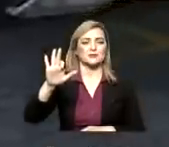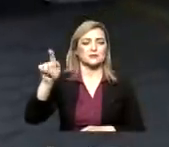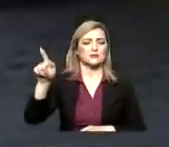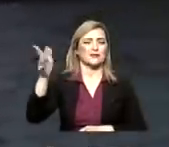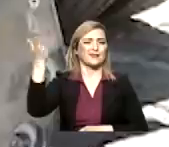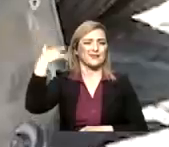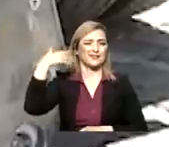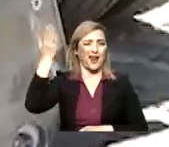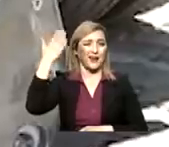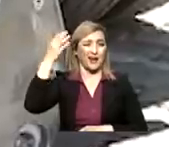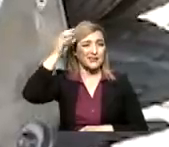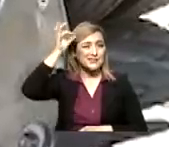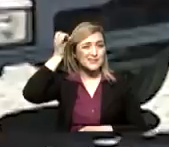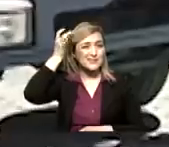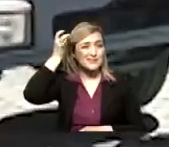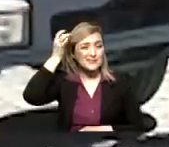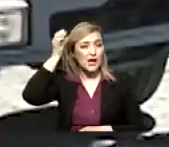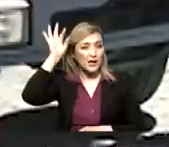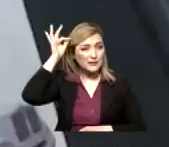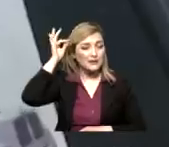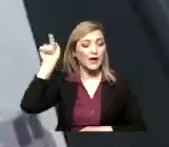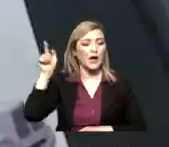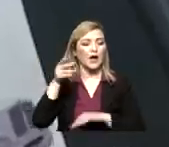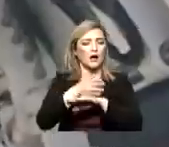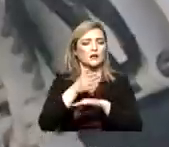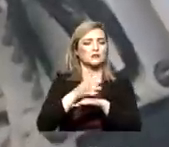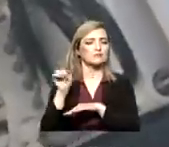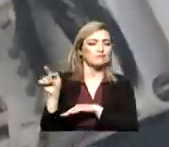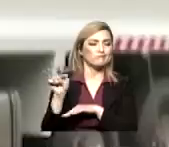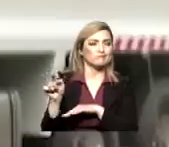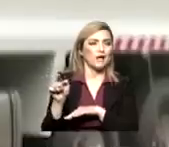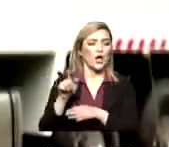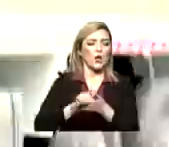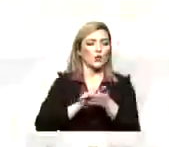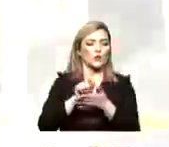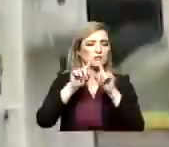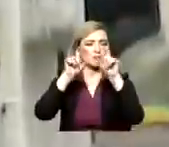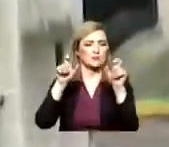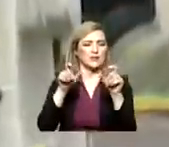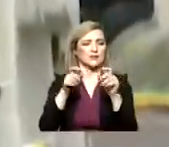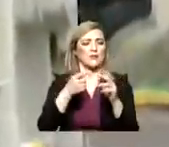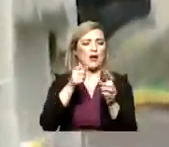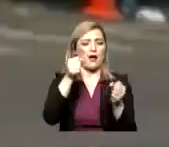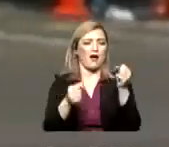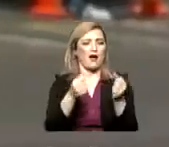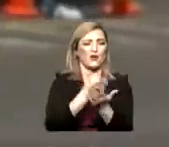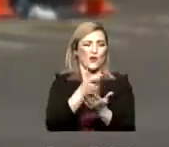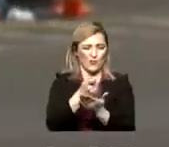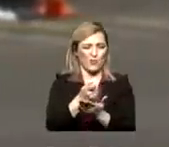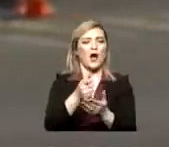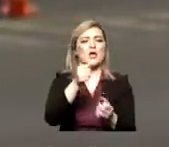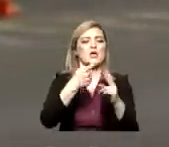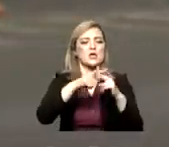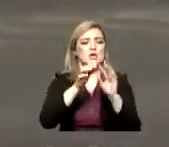para proveer los camiones de basura y brindar también el mantenimiento de estos vehículos. Sin embargo, son varias las irregularidades que se